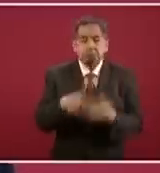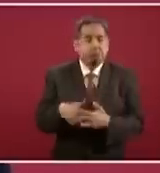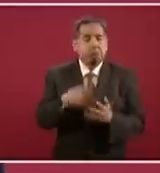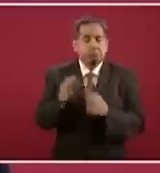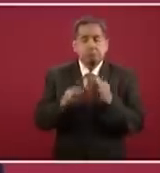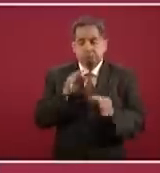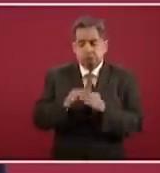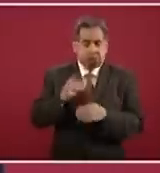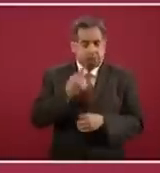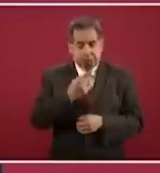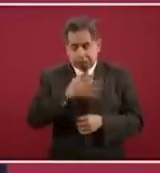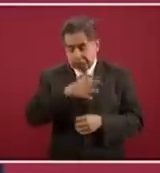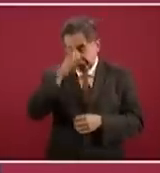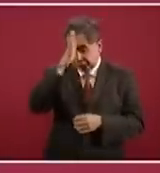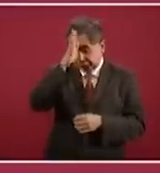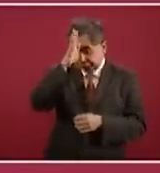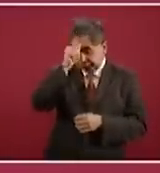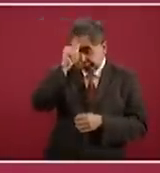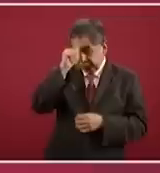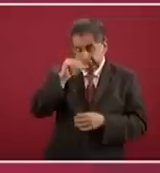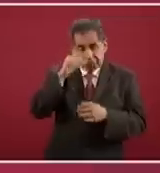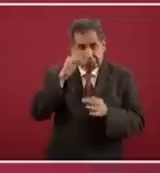un primer acuerdo.